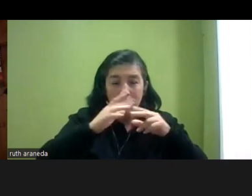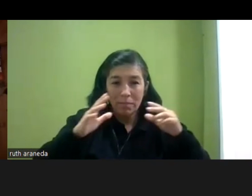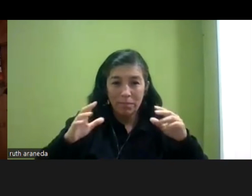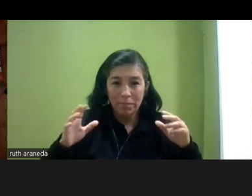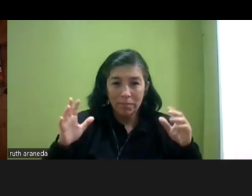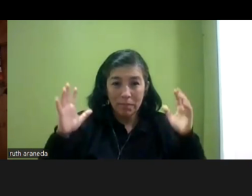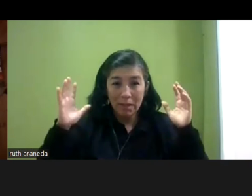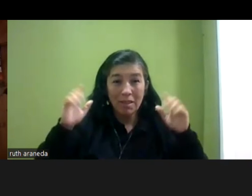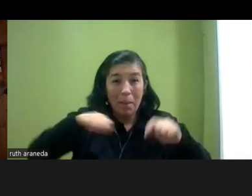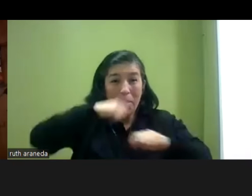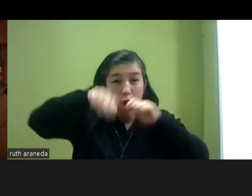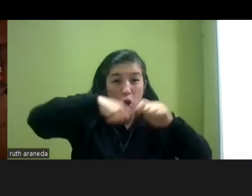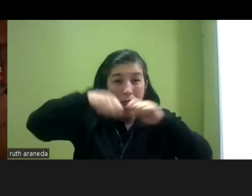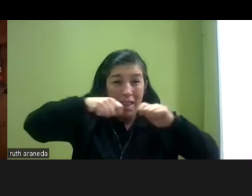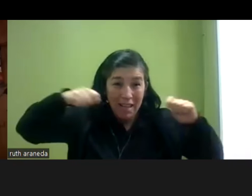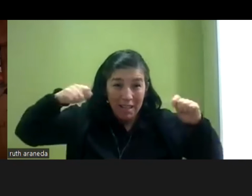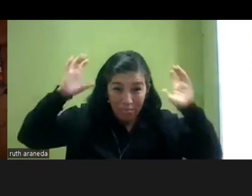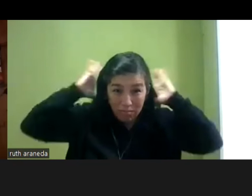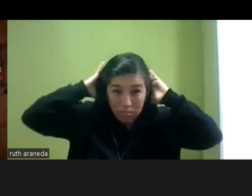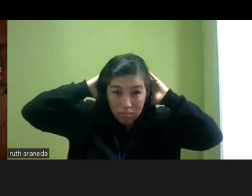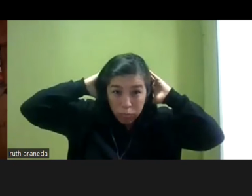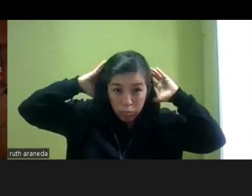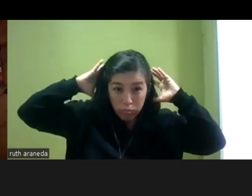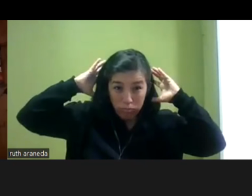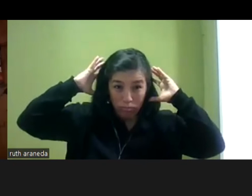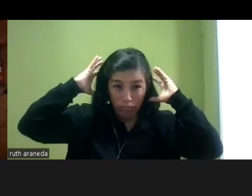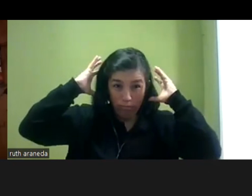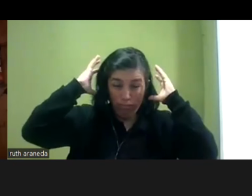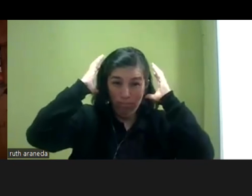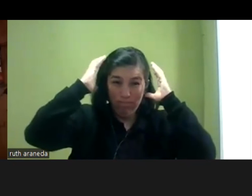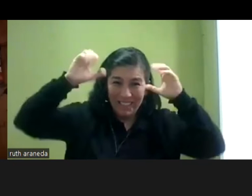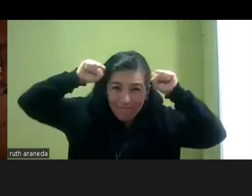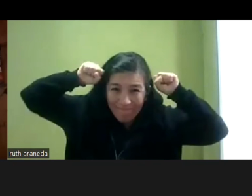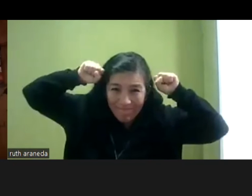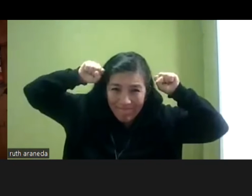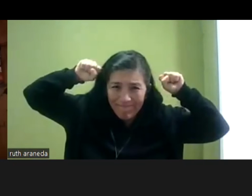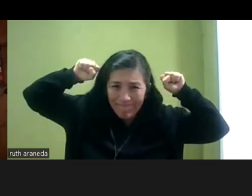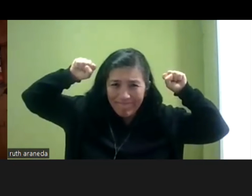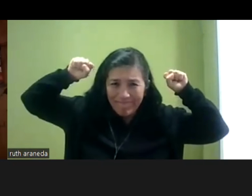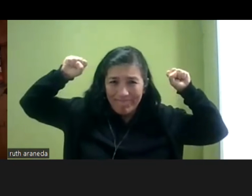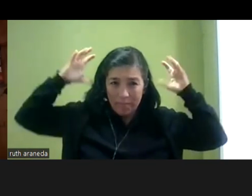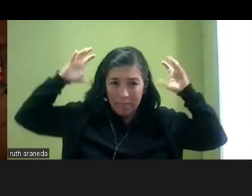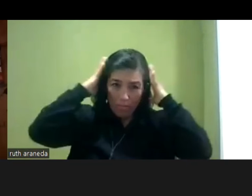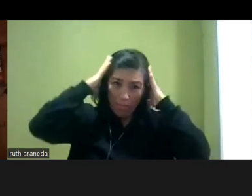y cordeles, ¿no? Es decir, son elementos